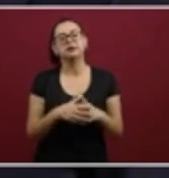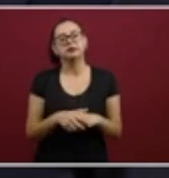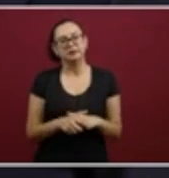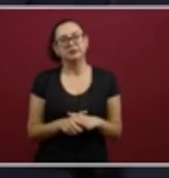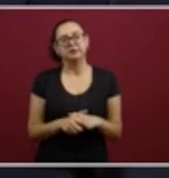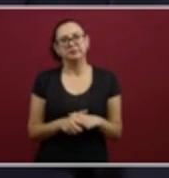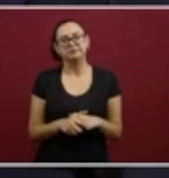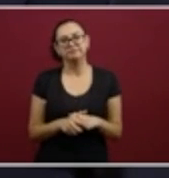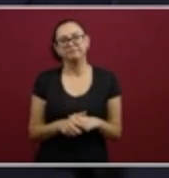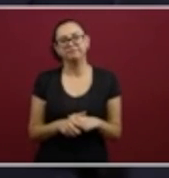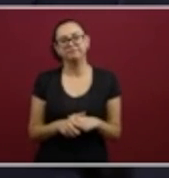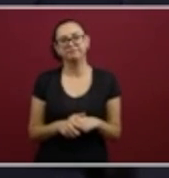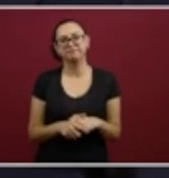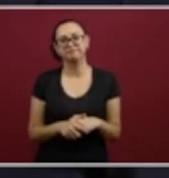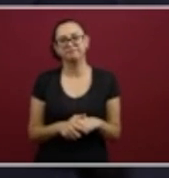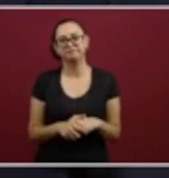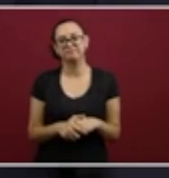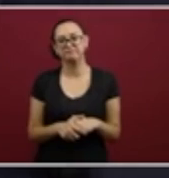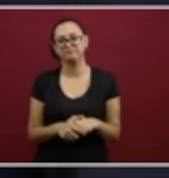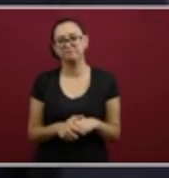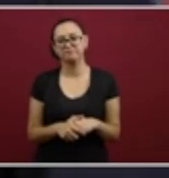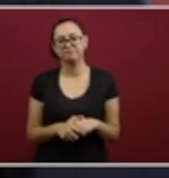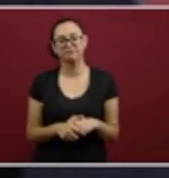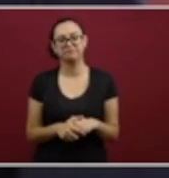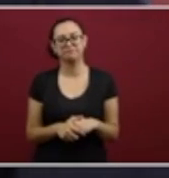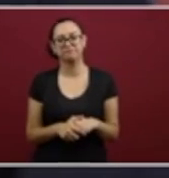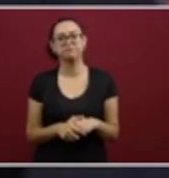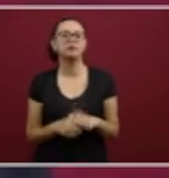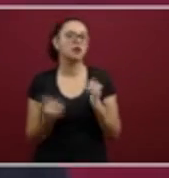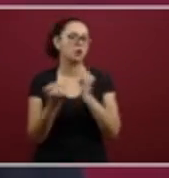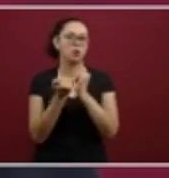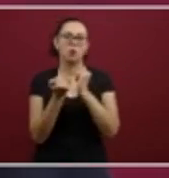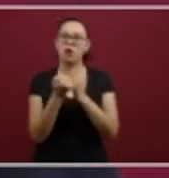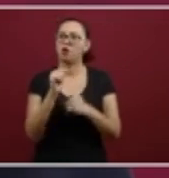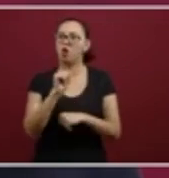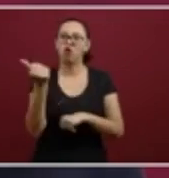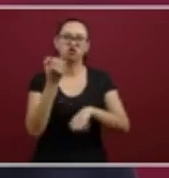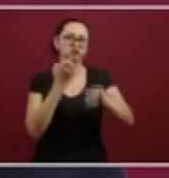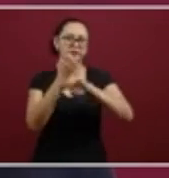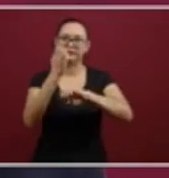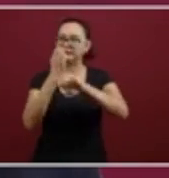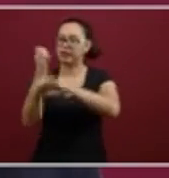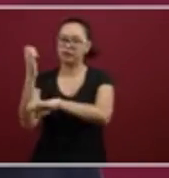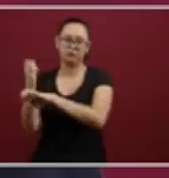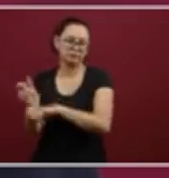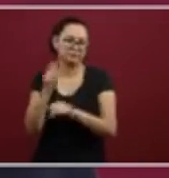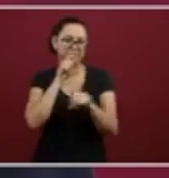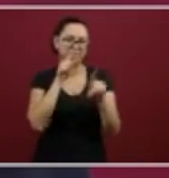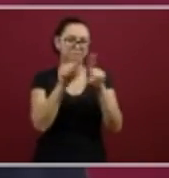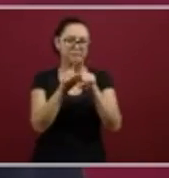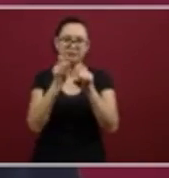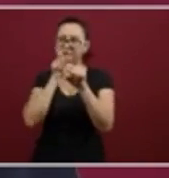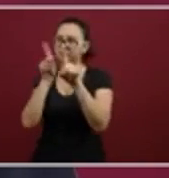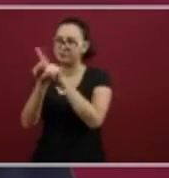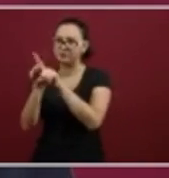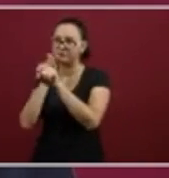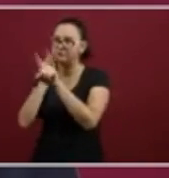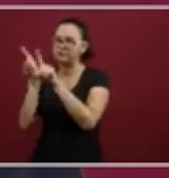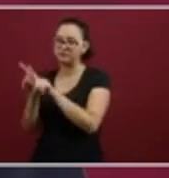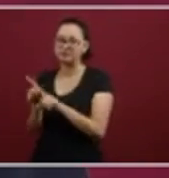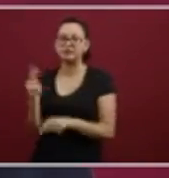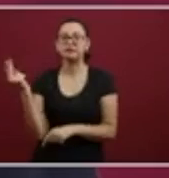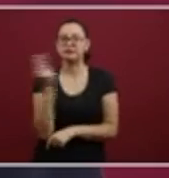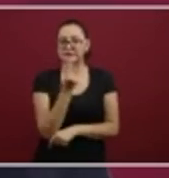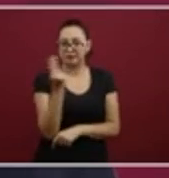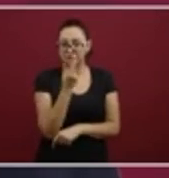presenta en otros estados del país. Hay que buscar un mecanismo